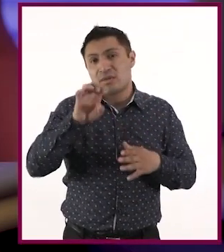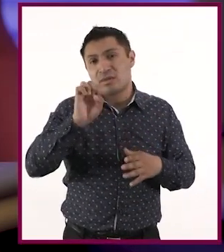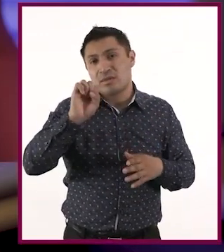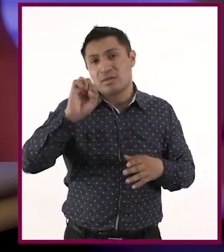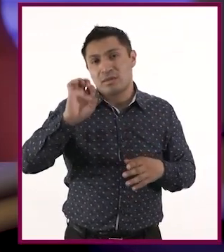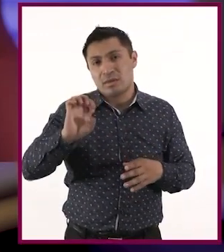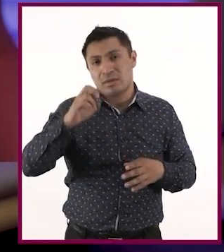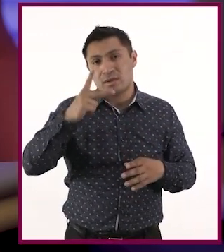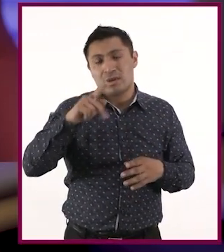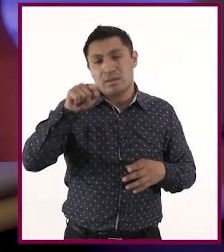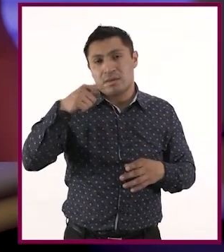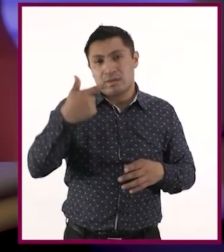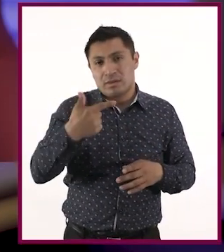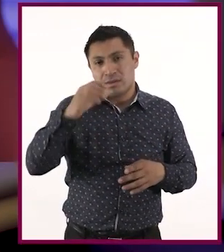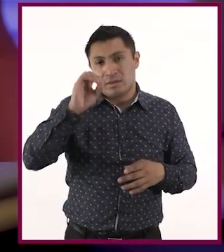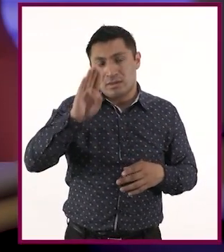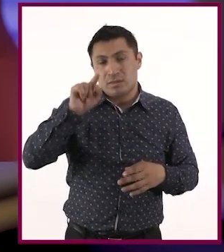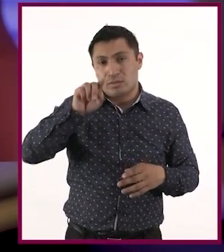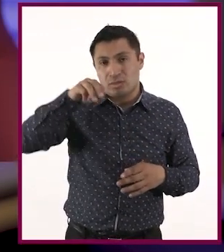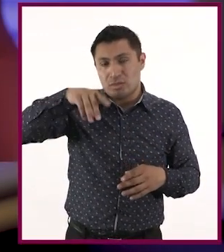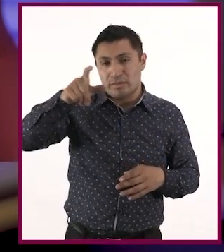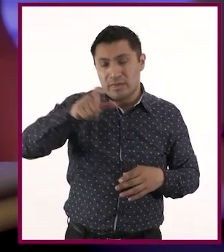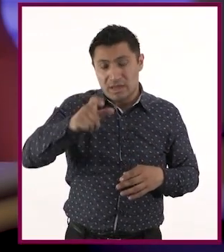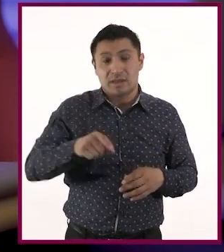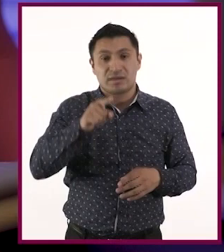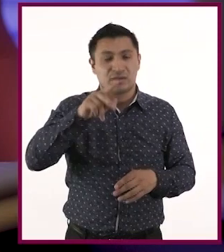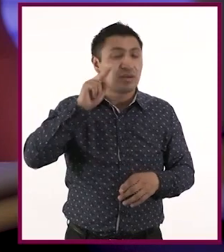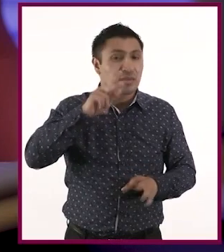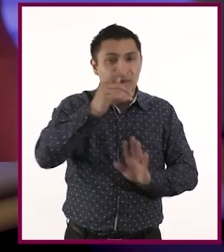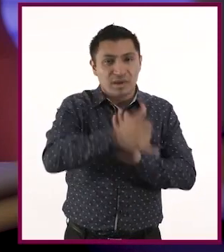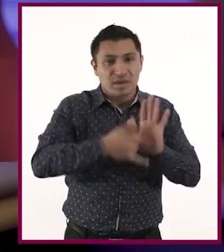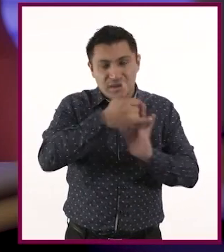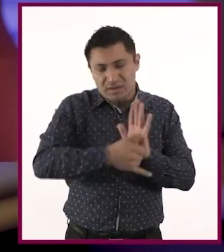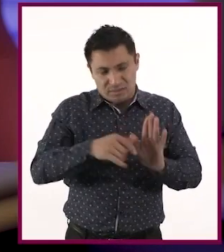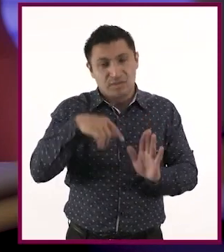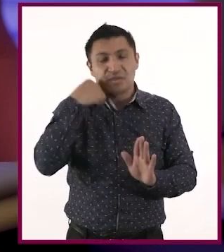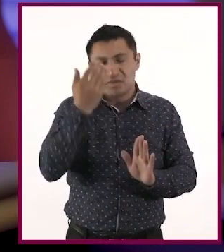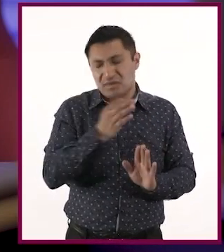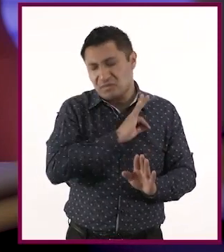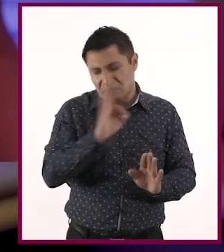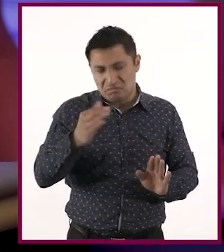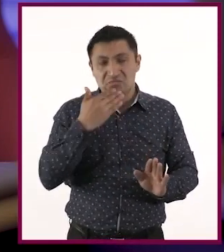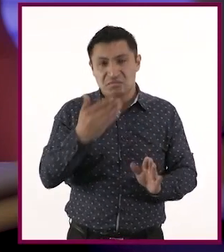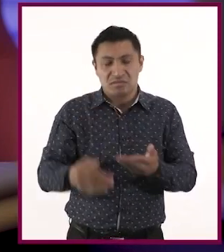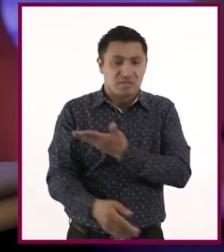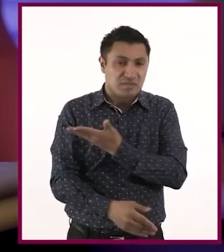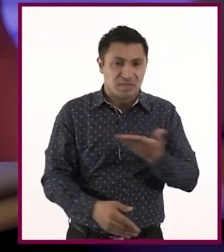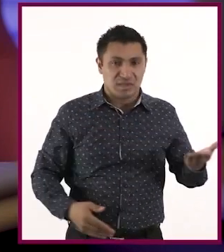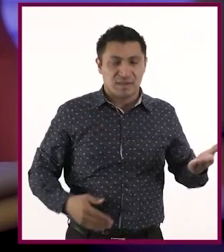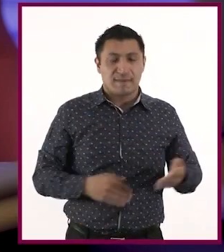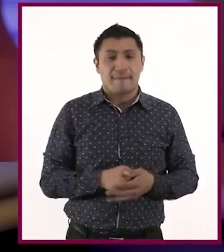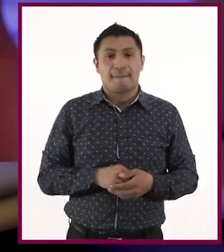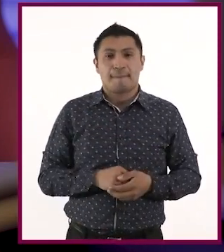jovenesencasa.c.gob.mx. Únete a la comunidad de Jóvenes en Casa y vuelve a ver los programas de Jóvenes en TV en el canal de YouTube que aparece en